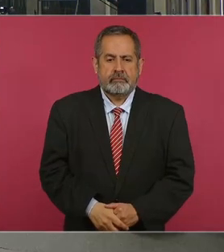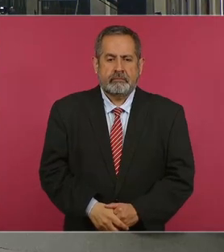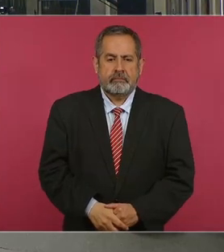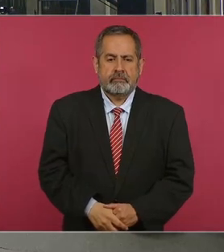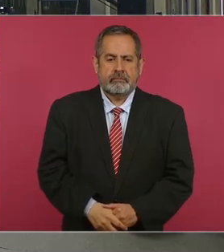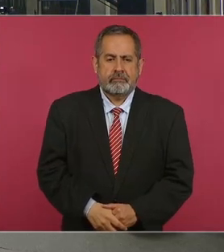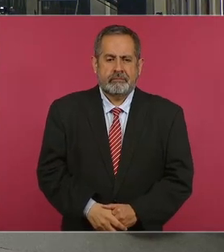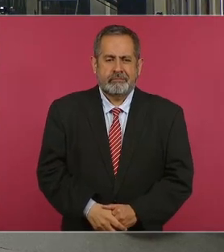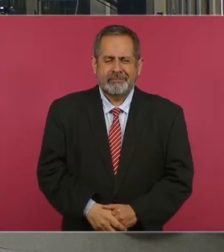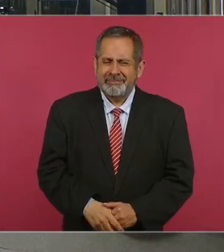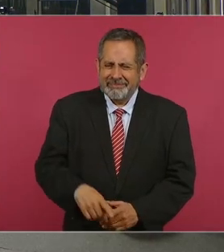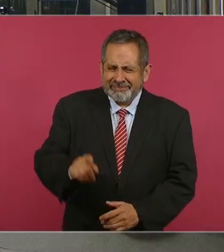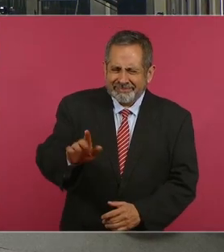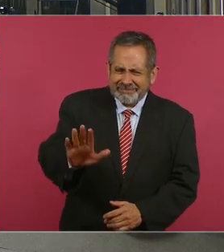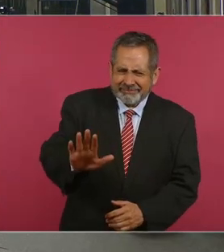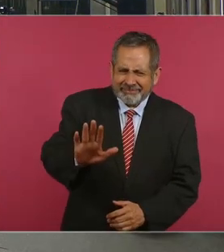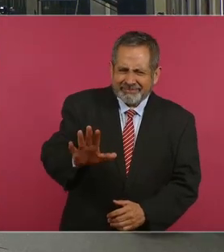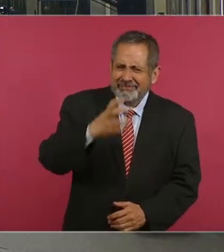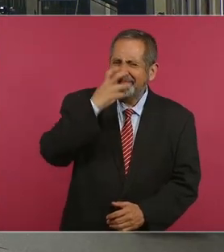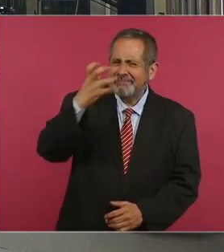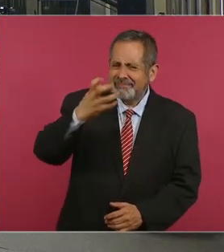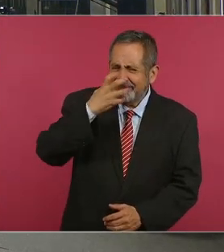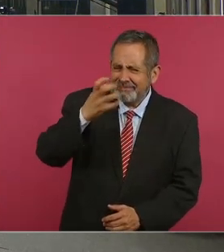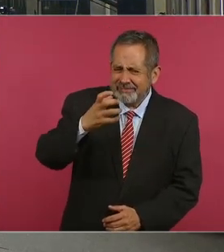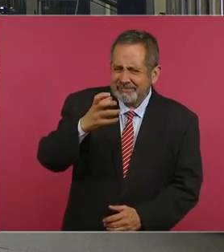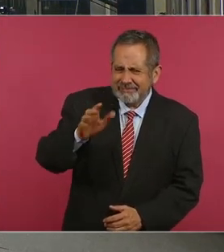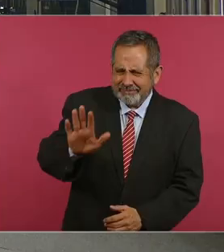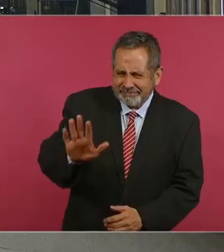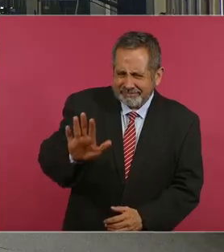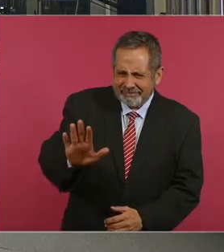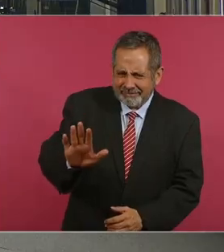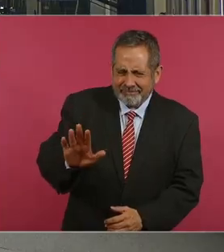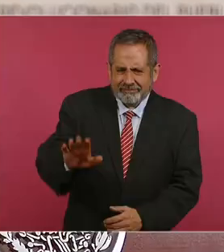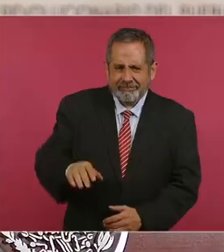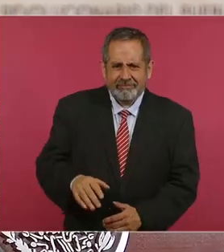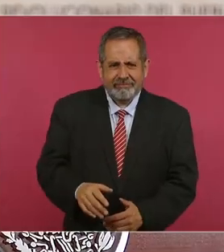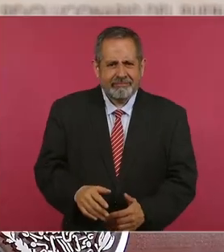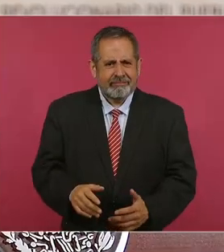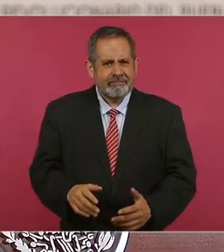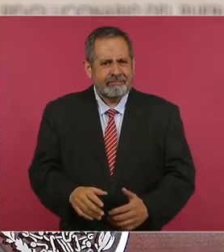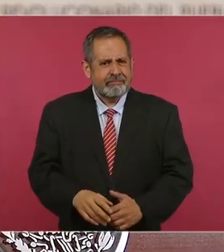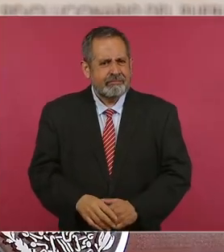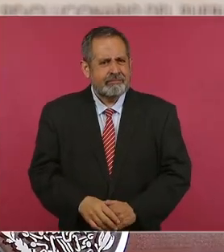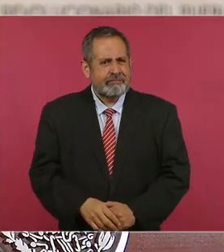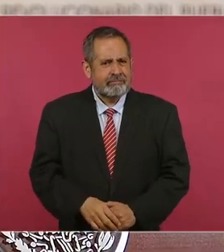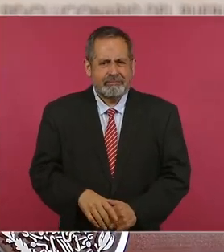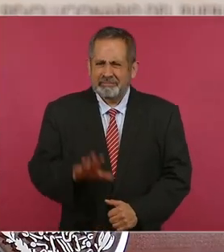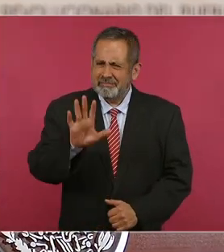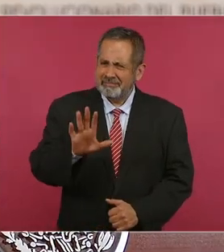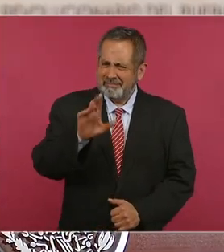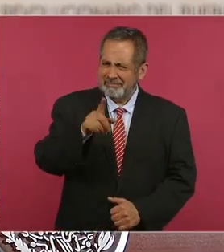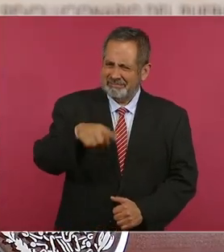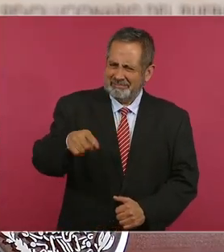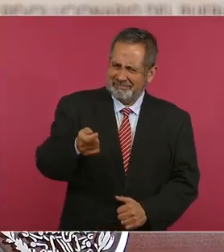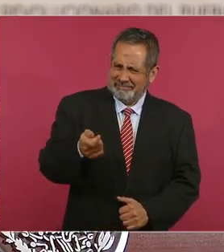Buenos días, presidente. Tranquilos, no griten. Ya hasta parecen de los